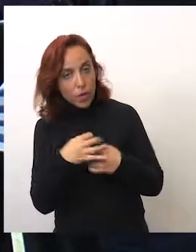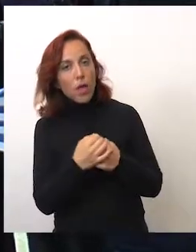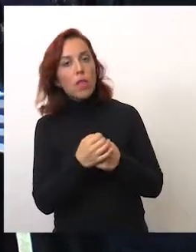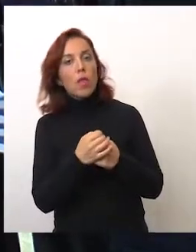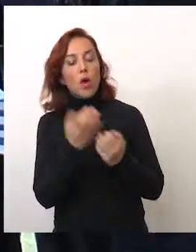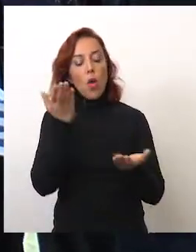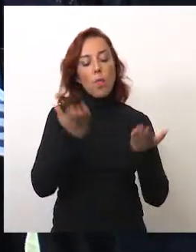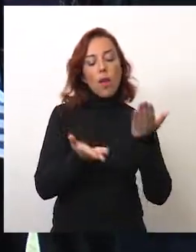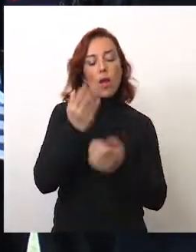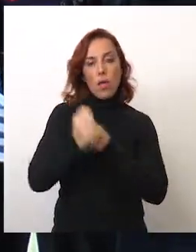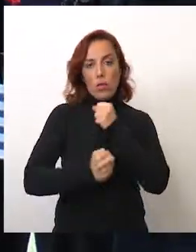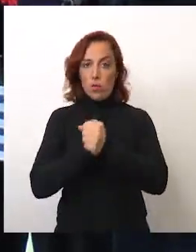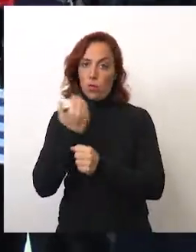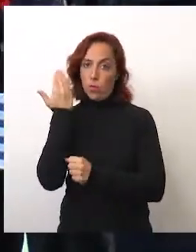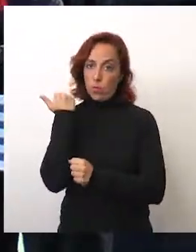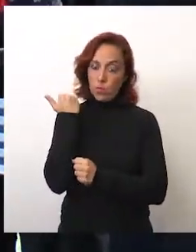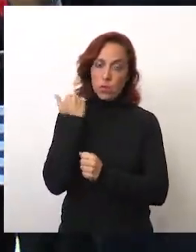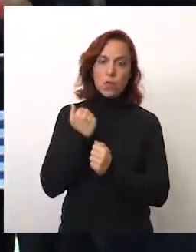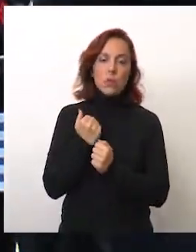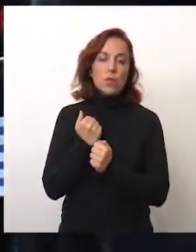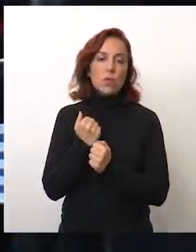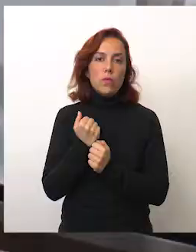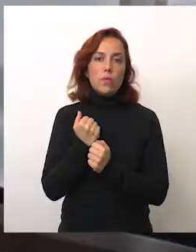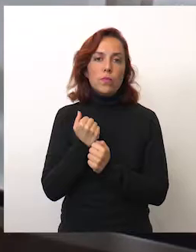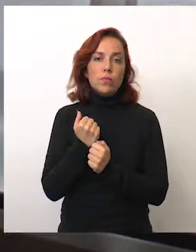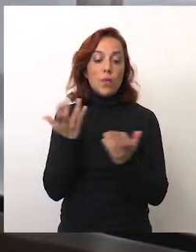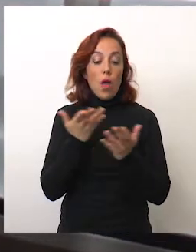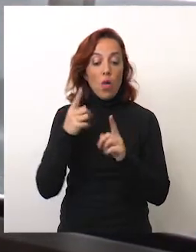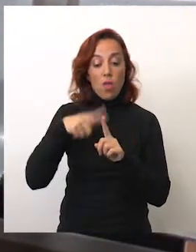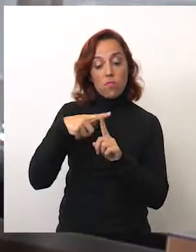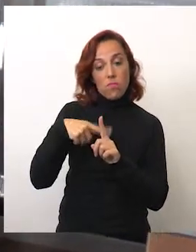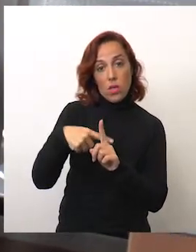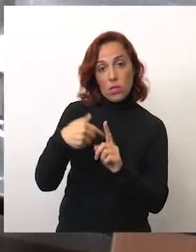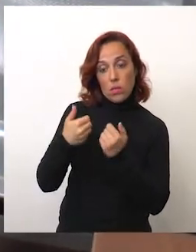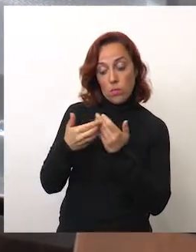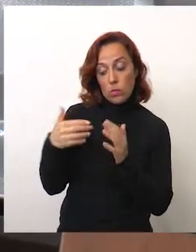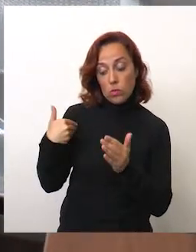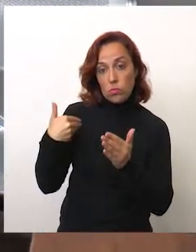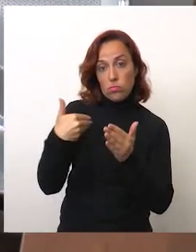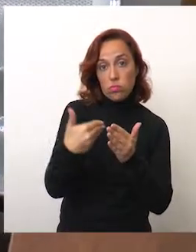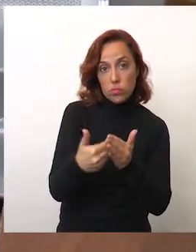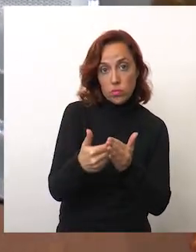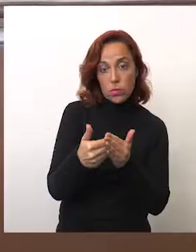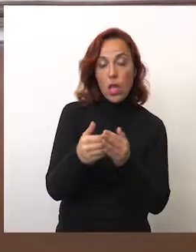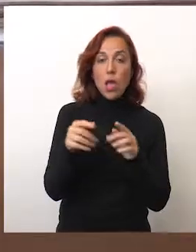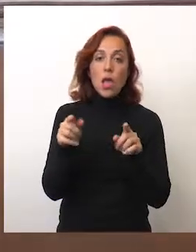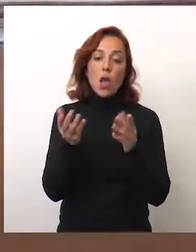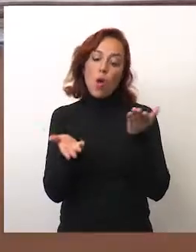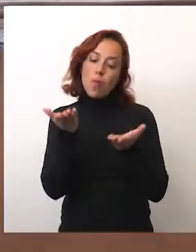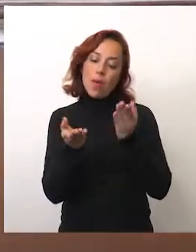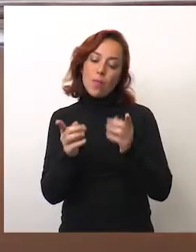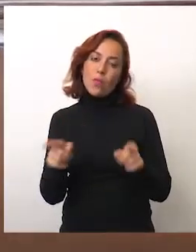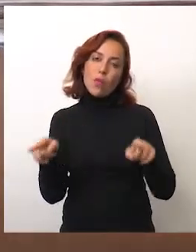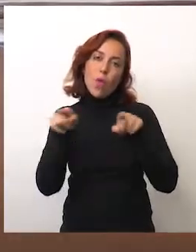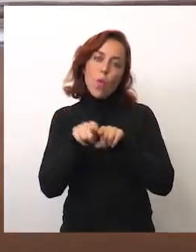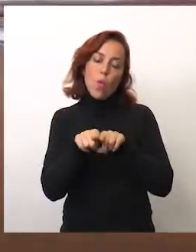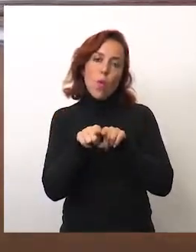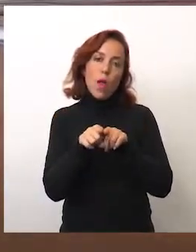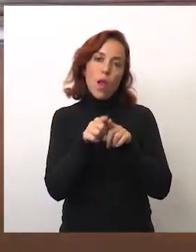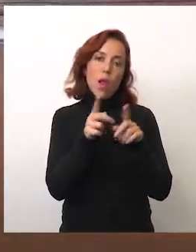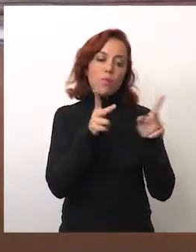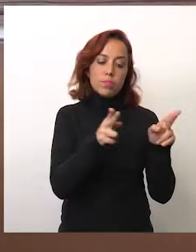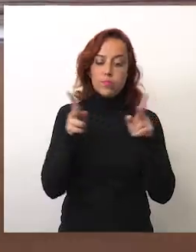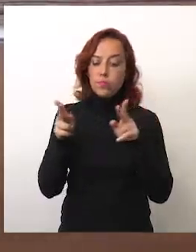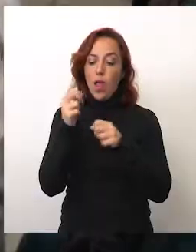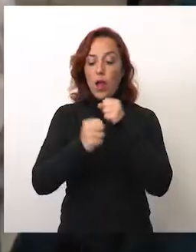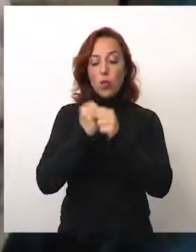con respecto al año pasado, tenemos en estos meses que va del año, si lo comparamos con igual periodo del año pasado,